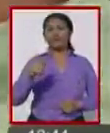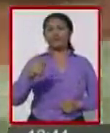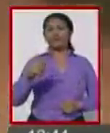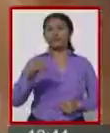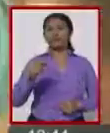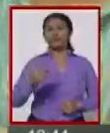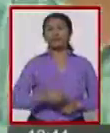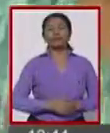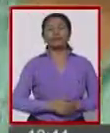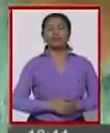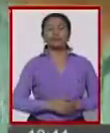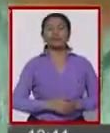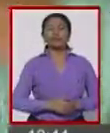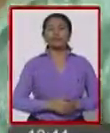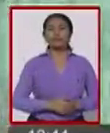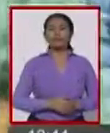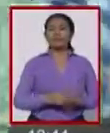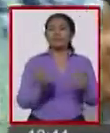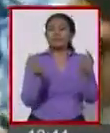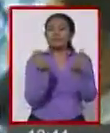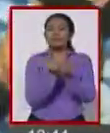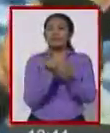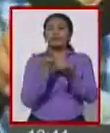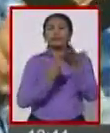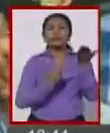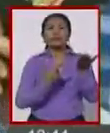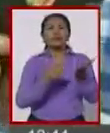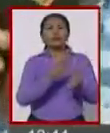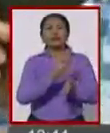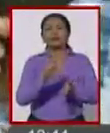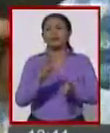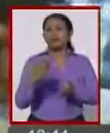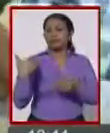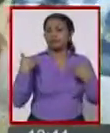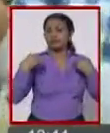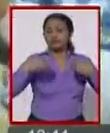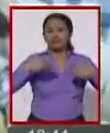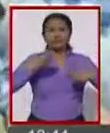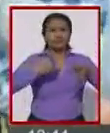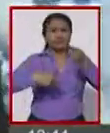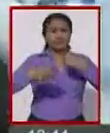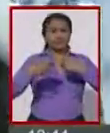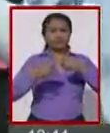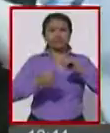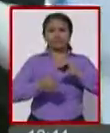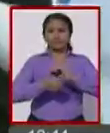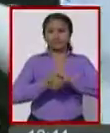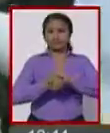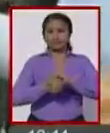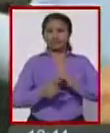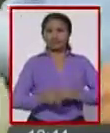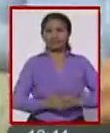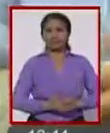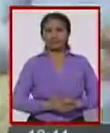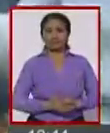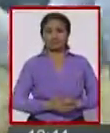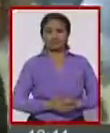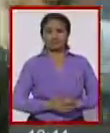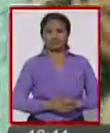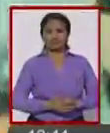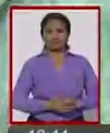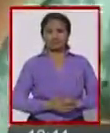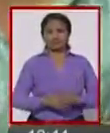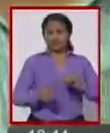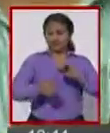con ellos. Señor, breve, por favor, ustedes son algunas personas que tenían sus puestos aquí dentro. Sí. ¿Puedo entrar?